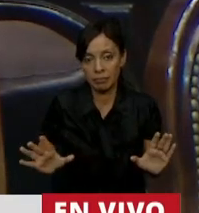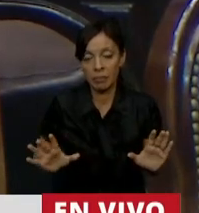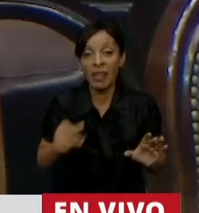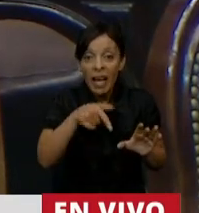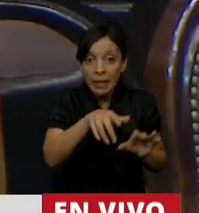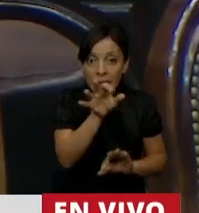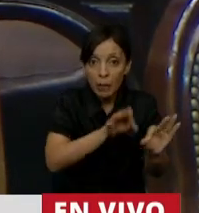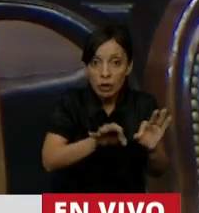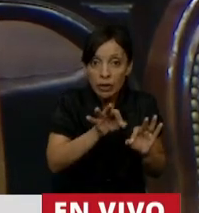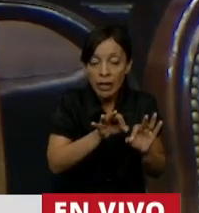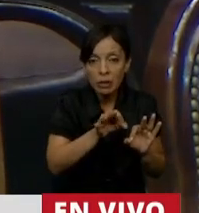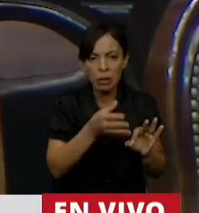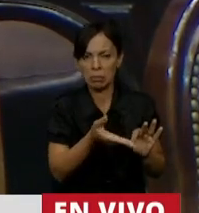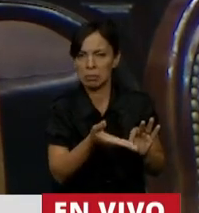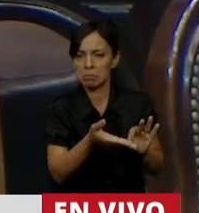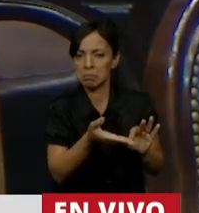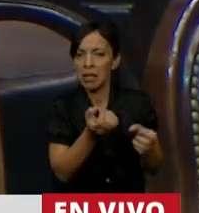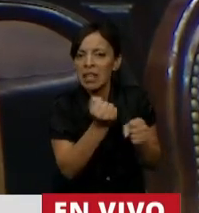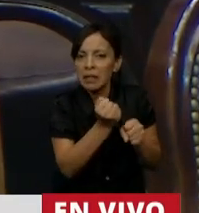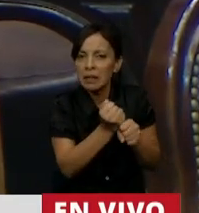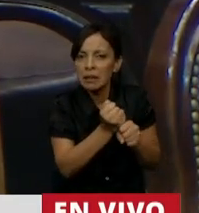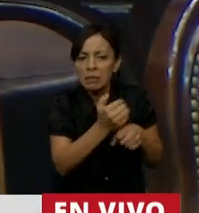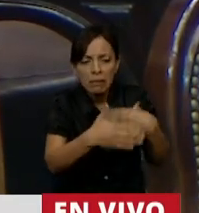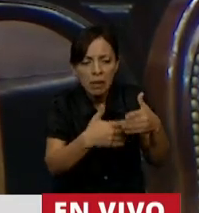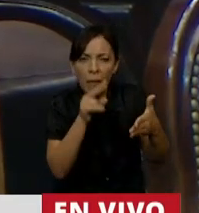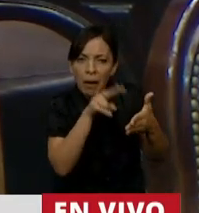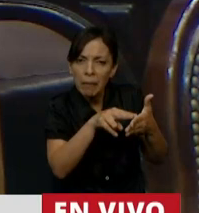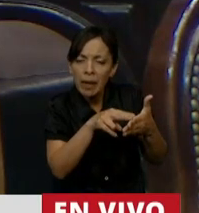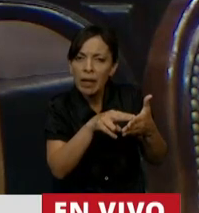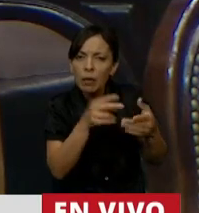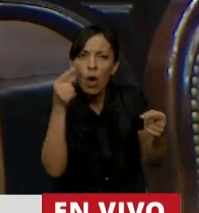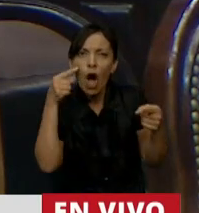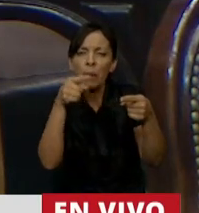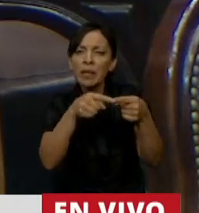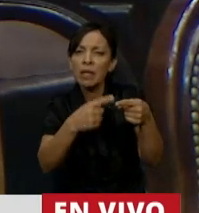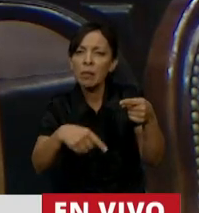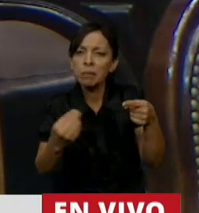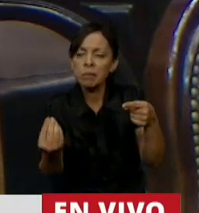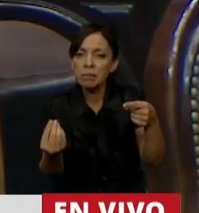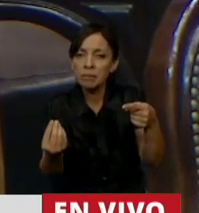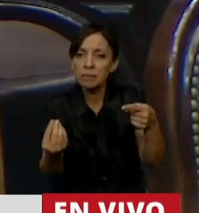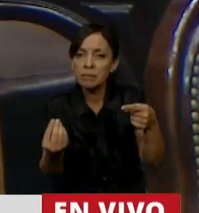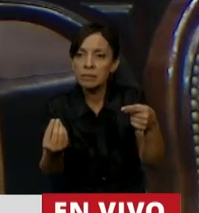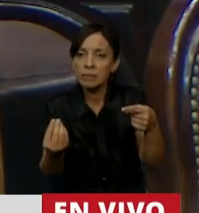proyecto estamos trabajando sobre una herramienta que trabaja o que tiene por fin el resultado de